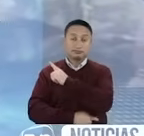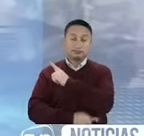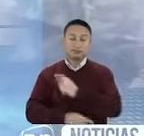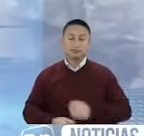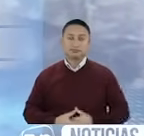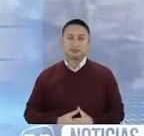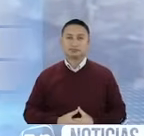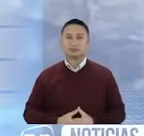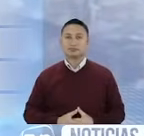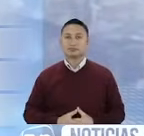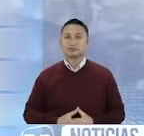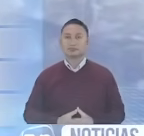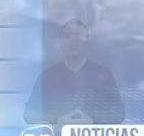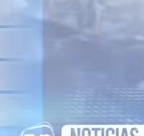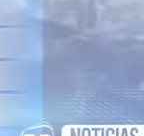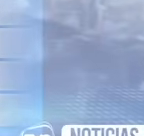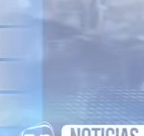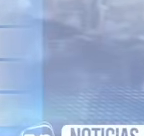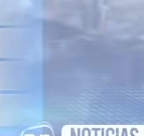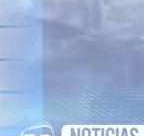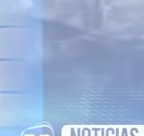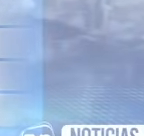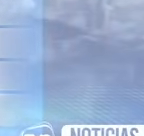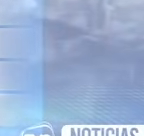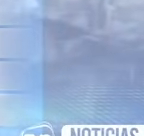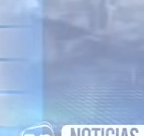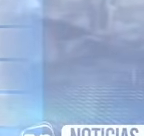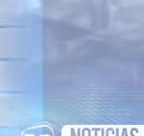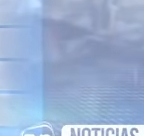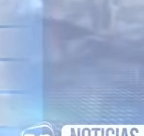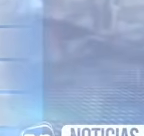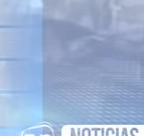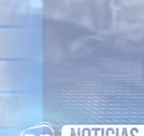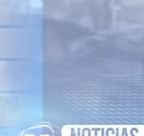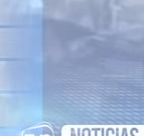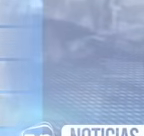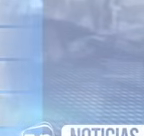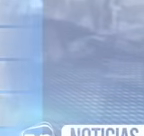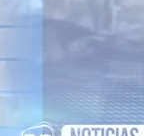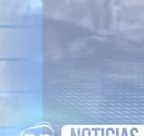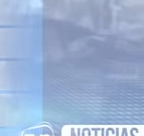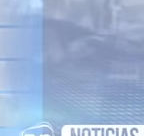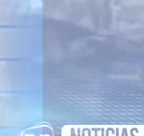91.486 operativos, cerca de 200.000 dólares incautados,